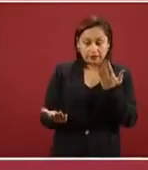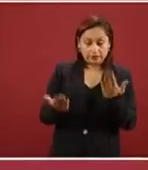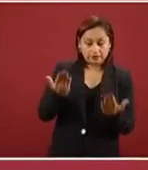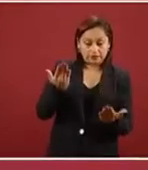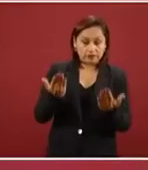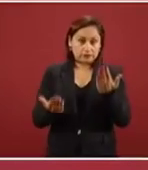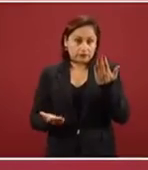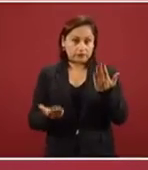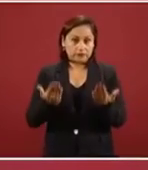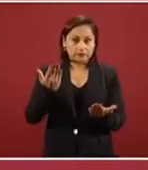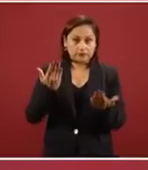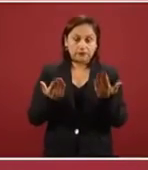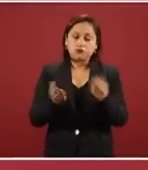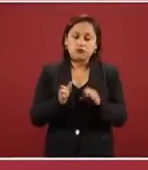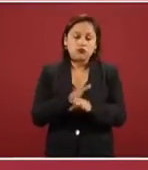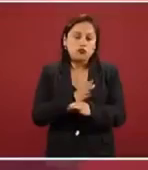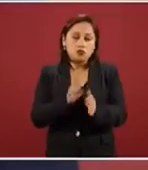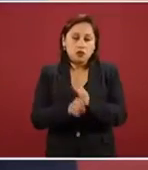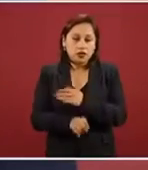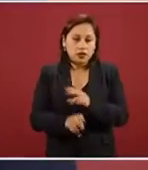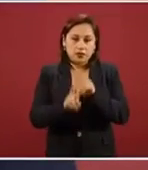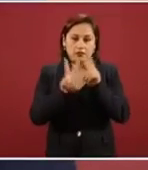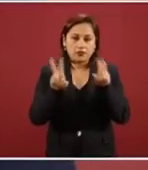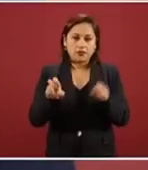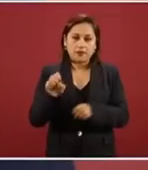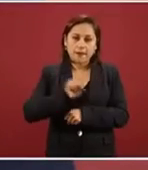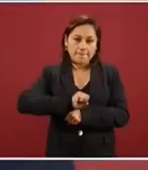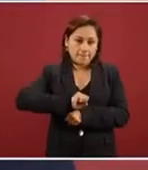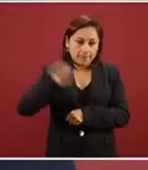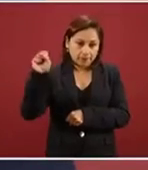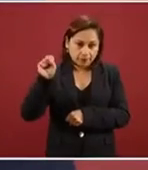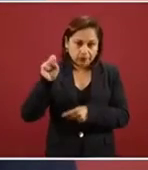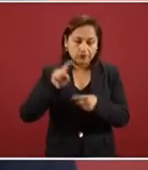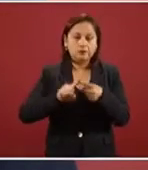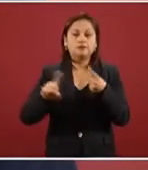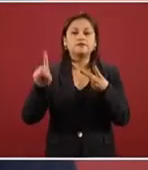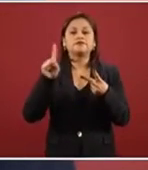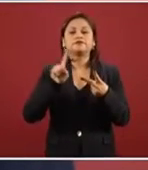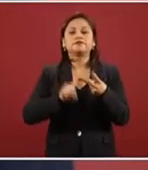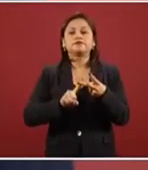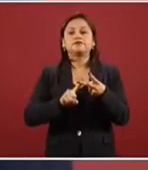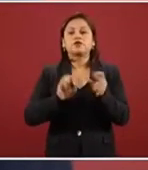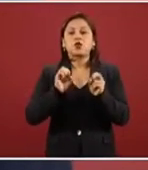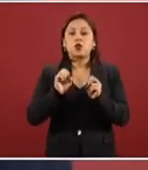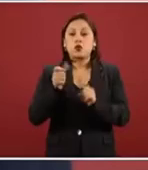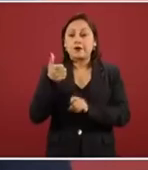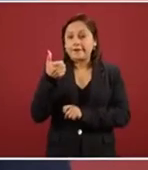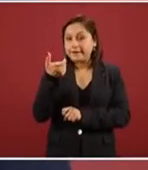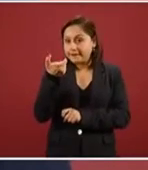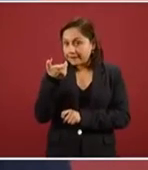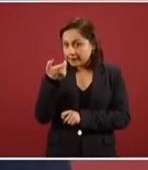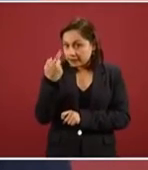en cuanto a inflación, en cuanto a depreciación de sus monedas